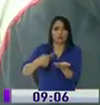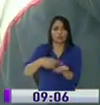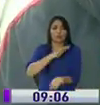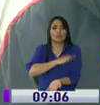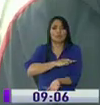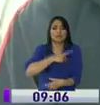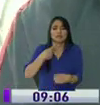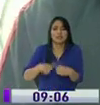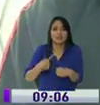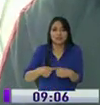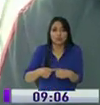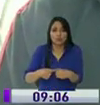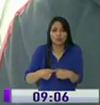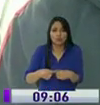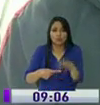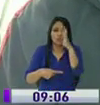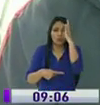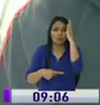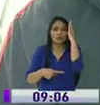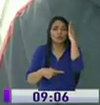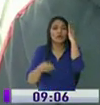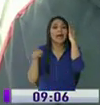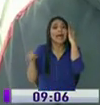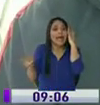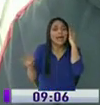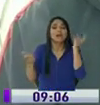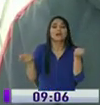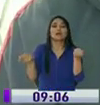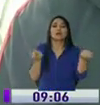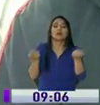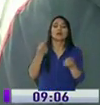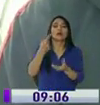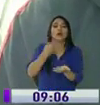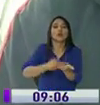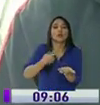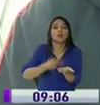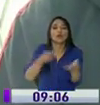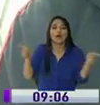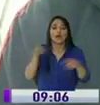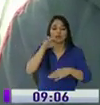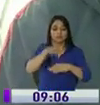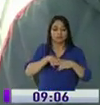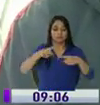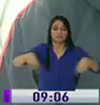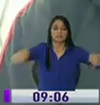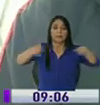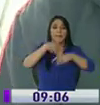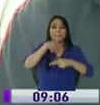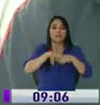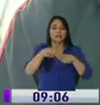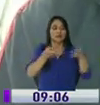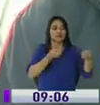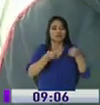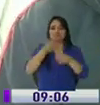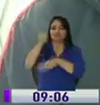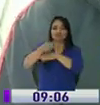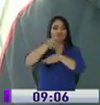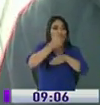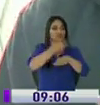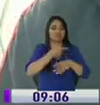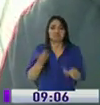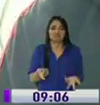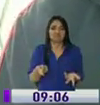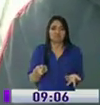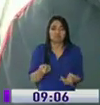Quito. Esa vez él presidía la reunión, se sentó a la cabeza de la mesa. Él daba instrucciones, tanto fue